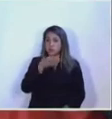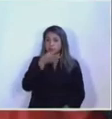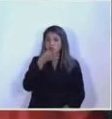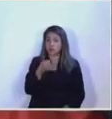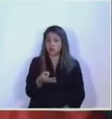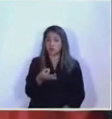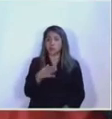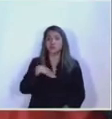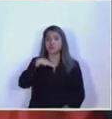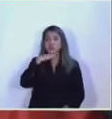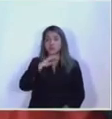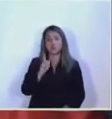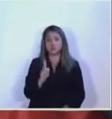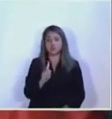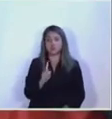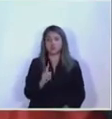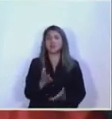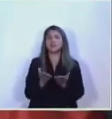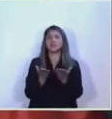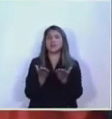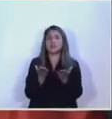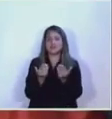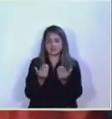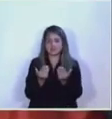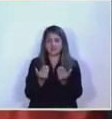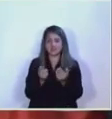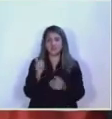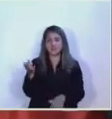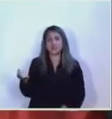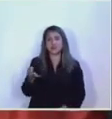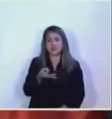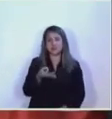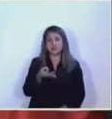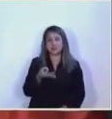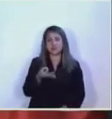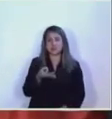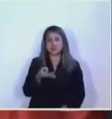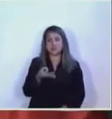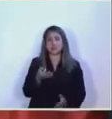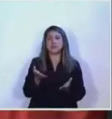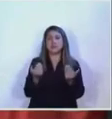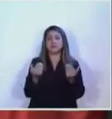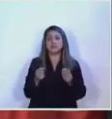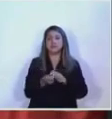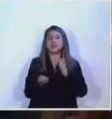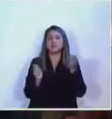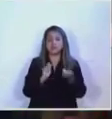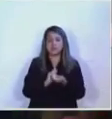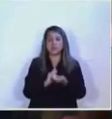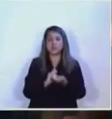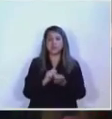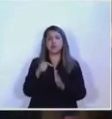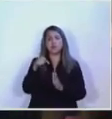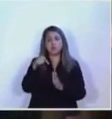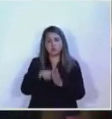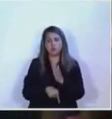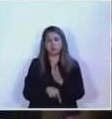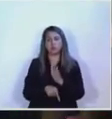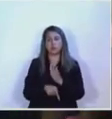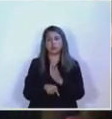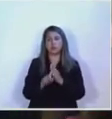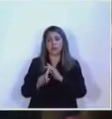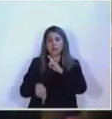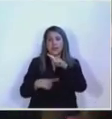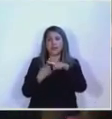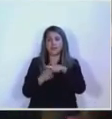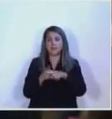que no es suficiente. Se requieren, y creo que él va a coincidir conmigo, se requieren cambios, cambios profundos. Y además, no solo